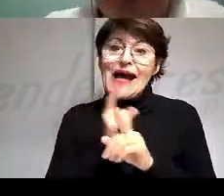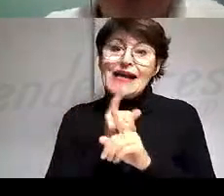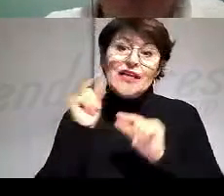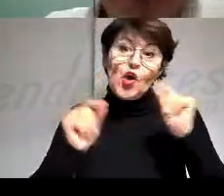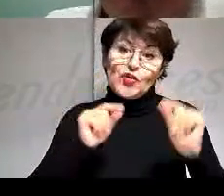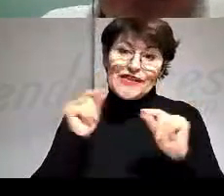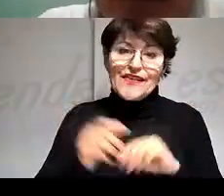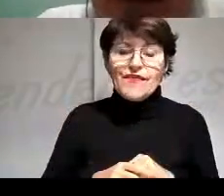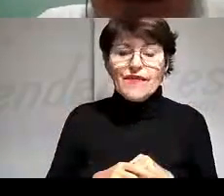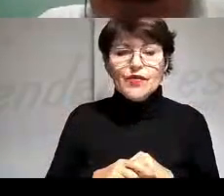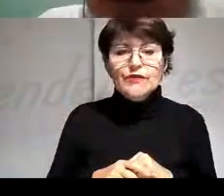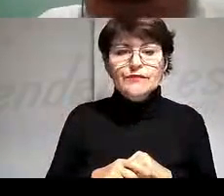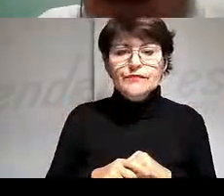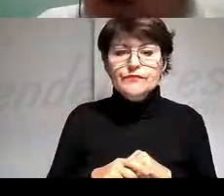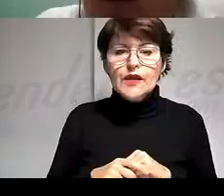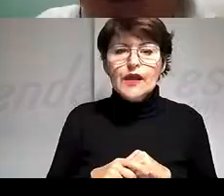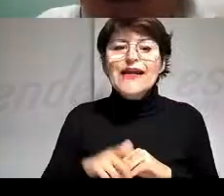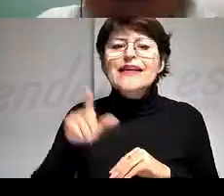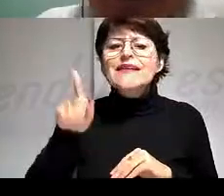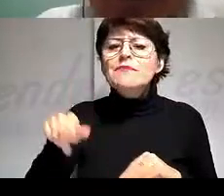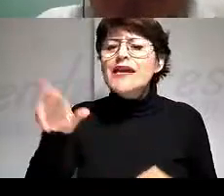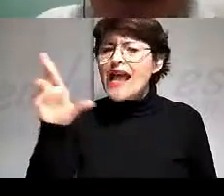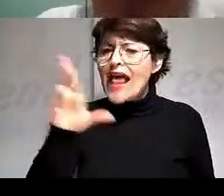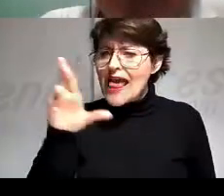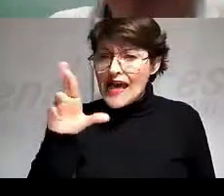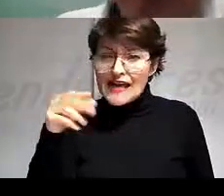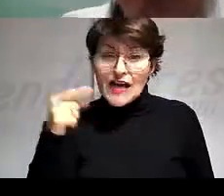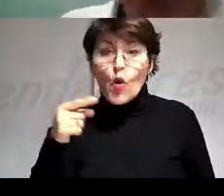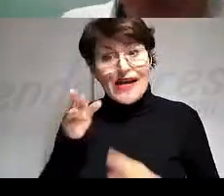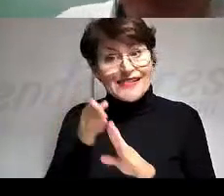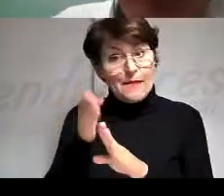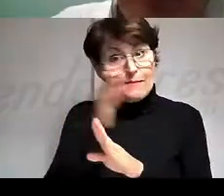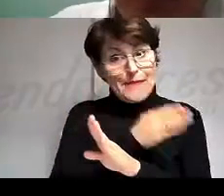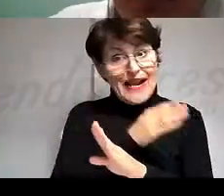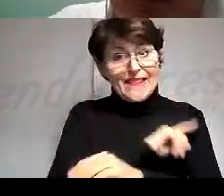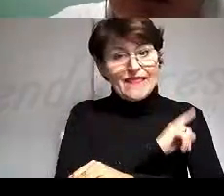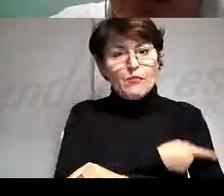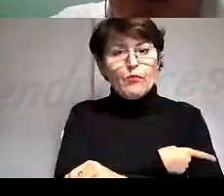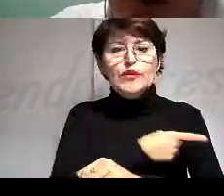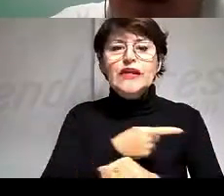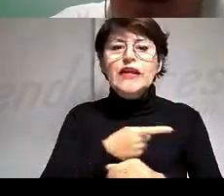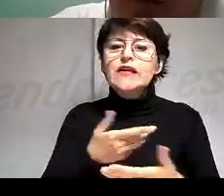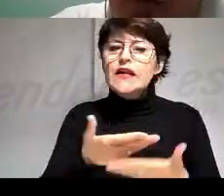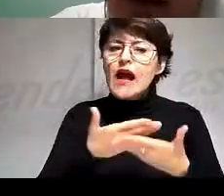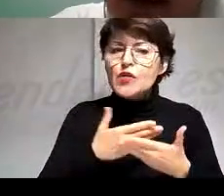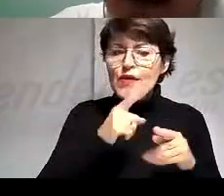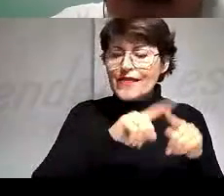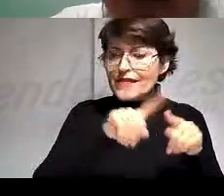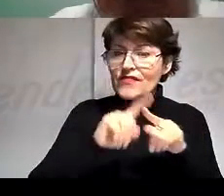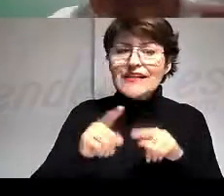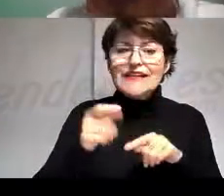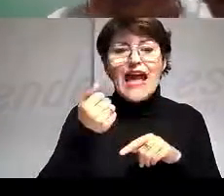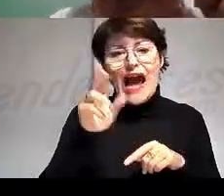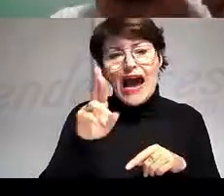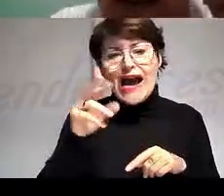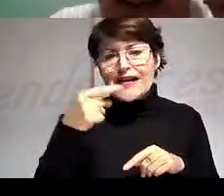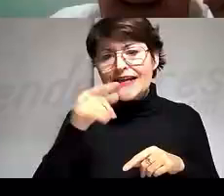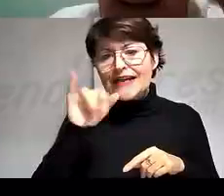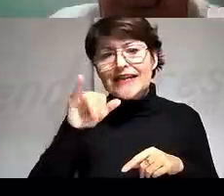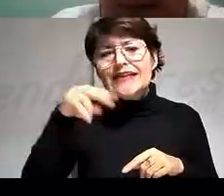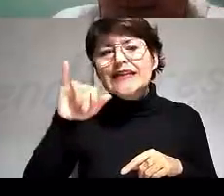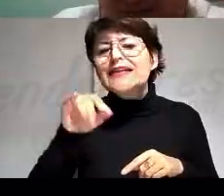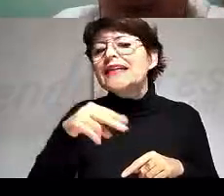que encontramos también en LRGO, en el pre-ejercicio, son diversos aminoácidos como son la arginina. La